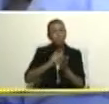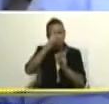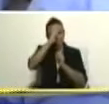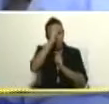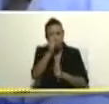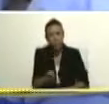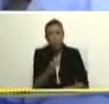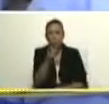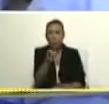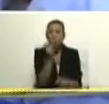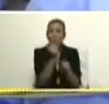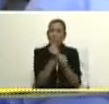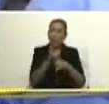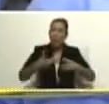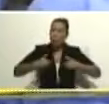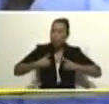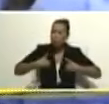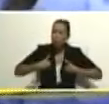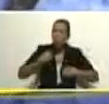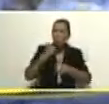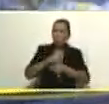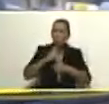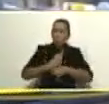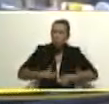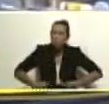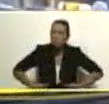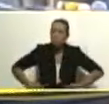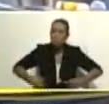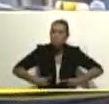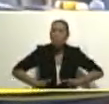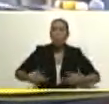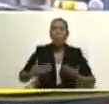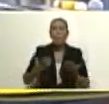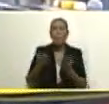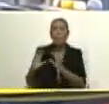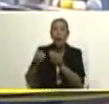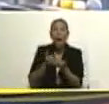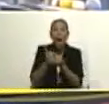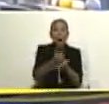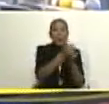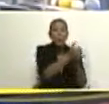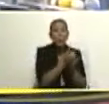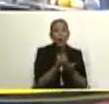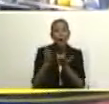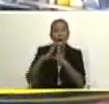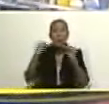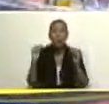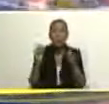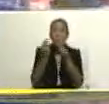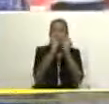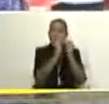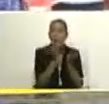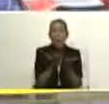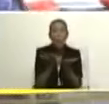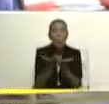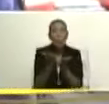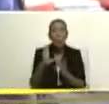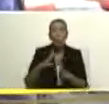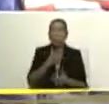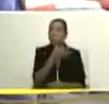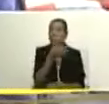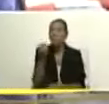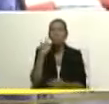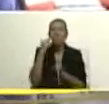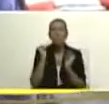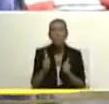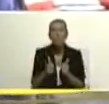en primer lugar, pues, su esfuerzo, su sacrificio para poner las escuelas hermosas y bellas para esa juventud